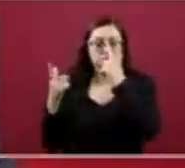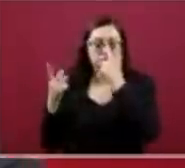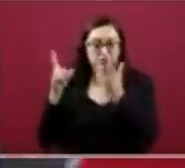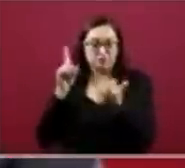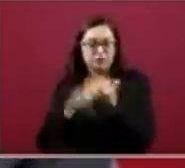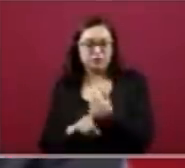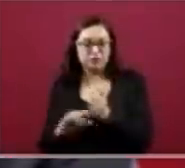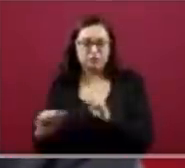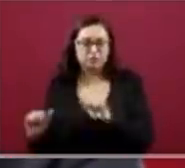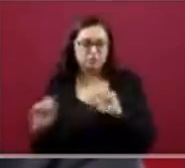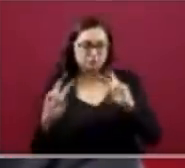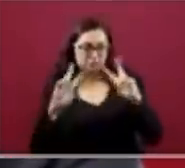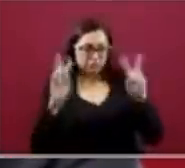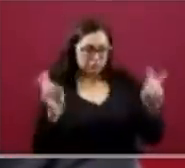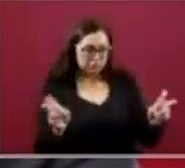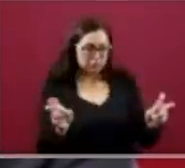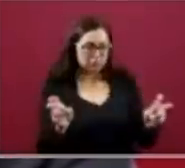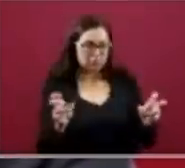en temas